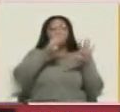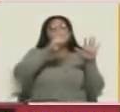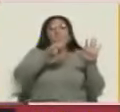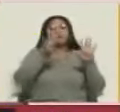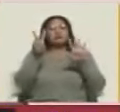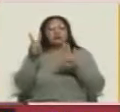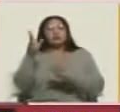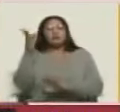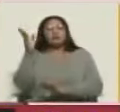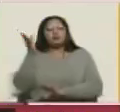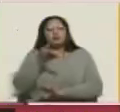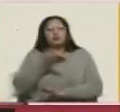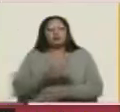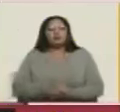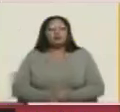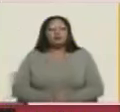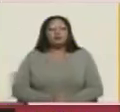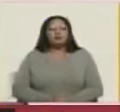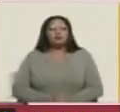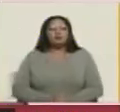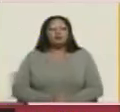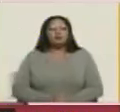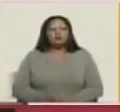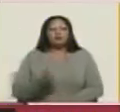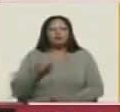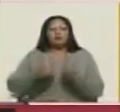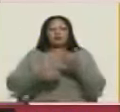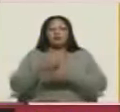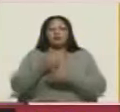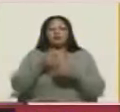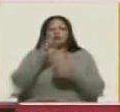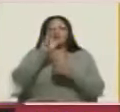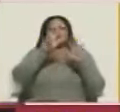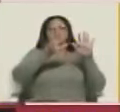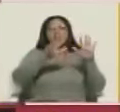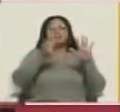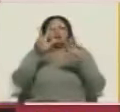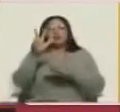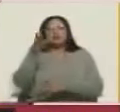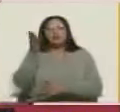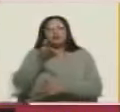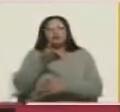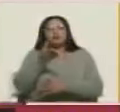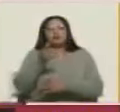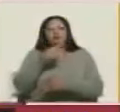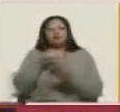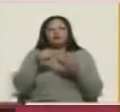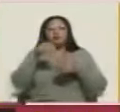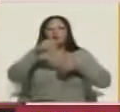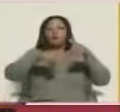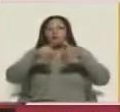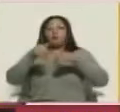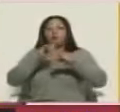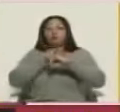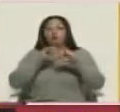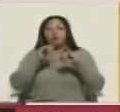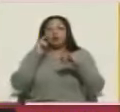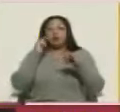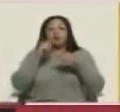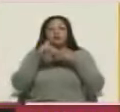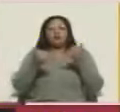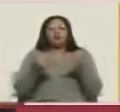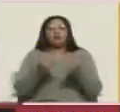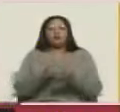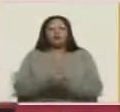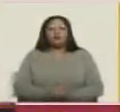los partidos tiene más del 83% de los votos obtenidos